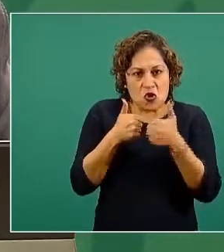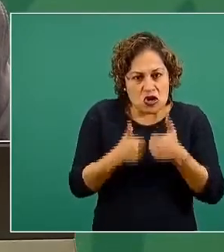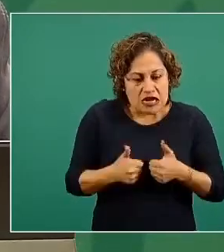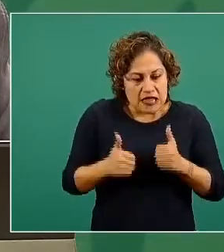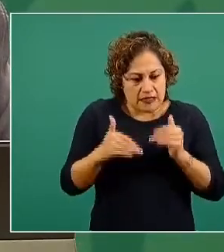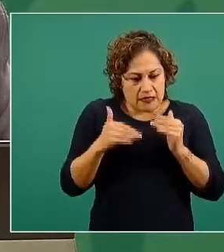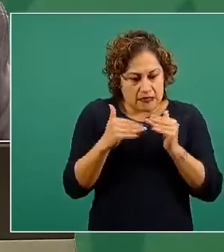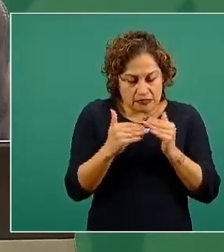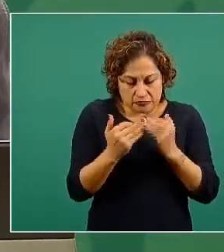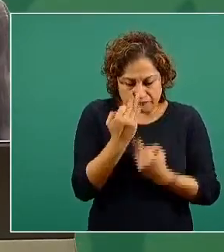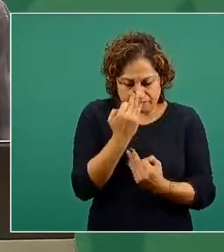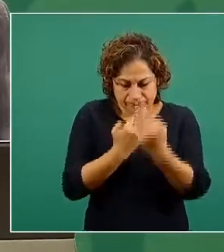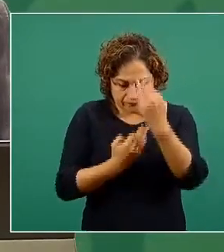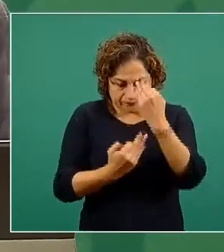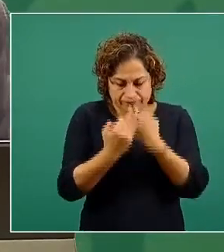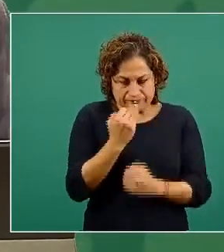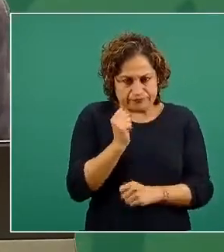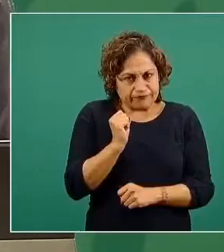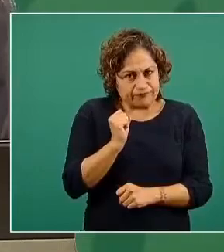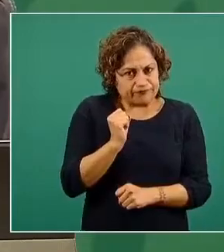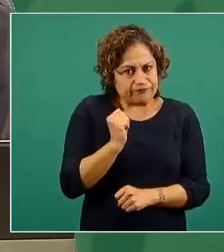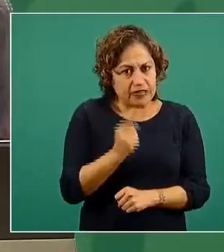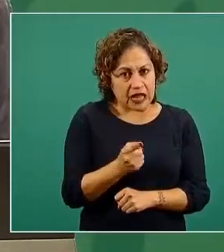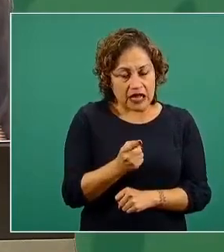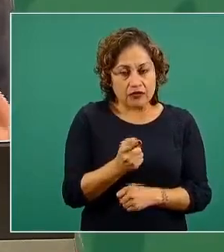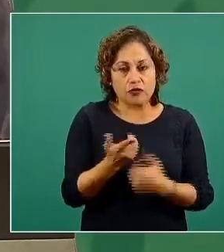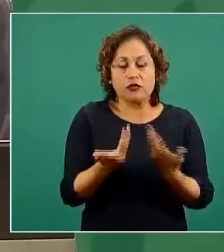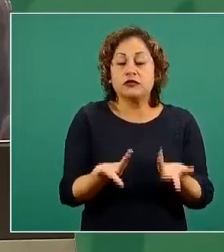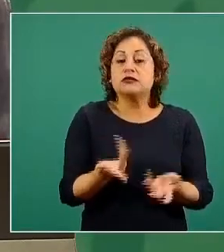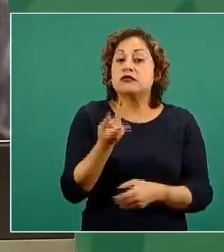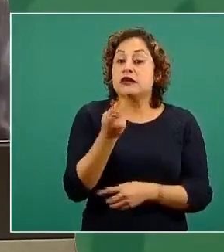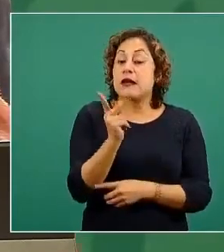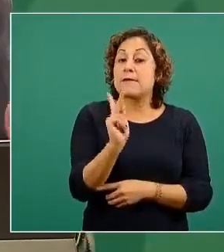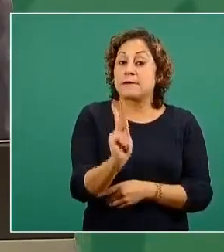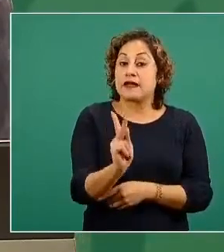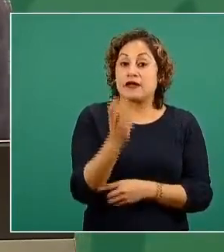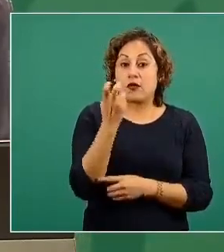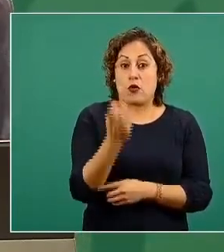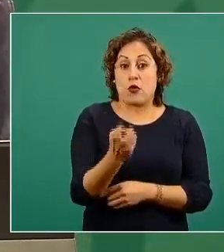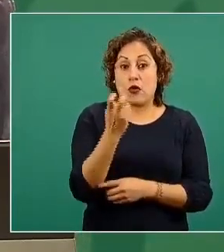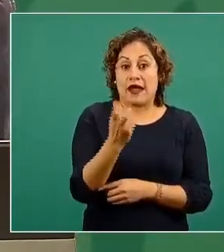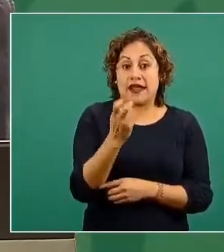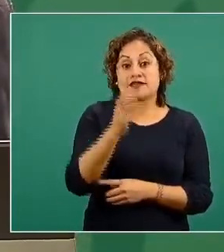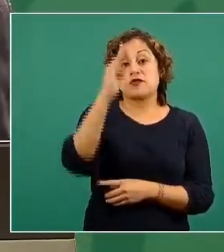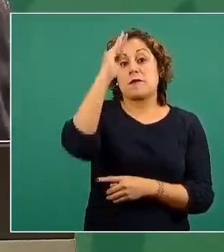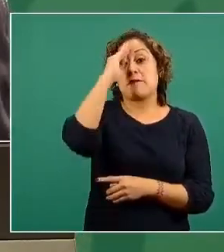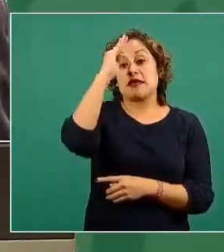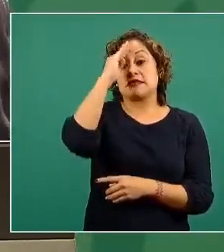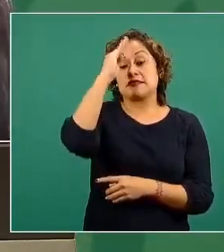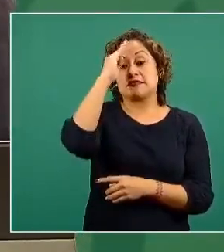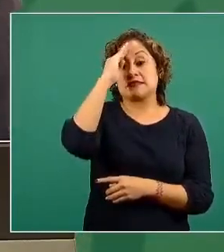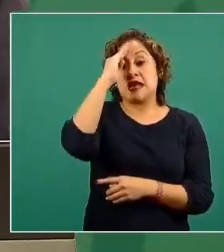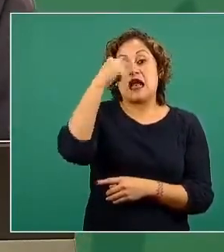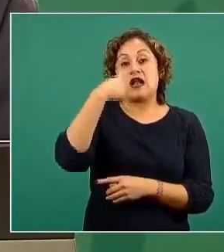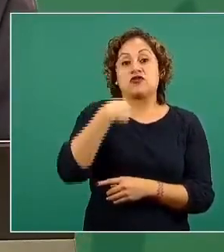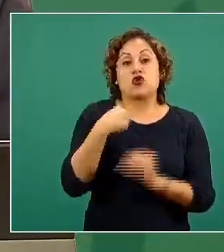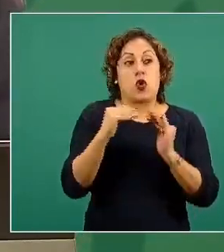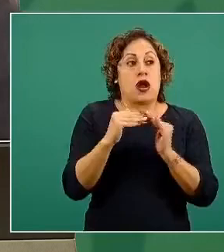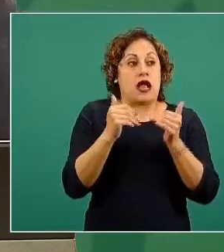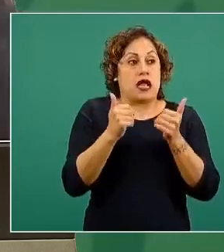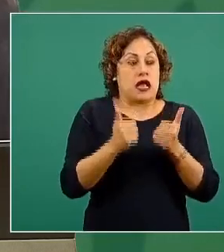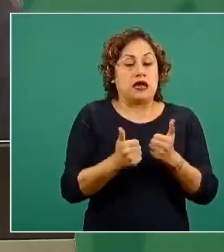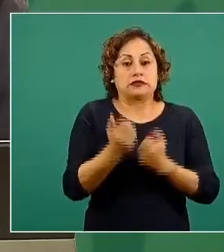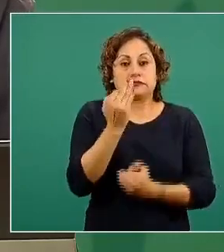casa pueda resolverlo, ¿no? Y hay como esa ambición, esa aspiración de tratar de resolver el problema en casa,